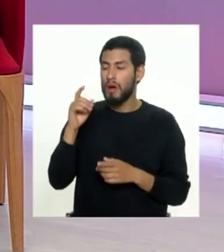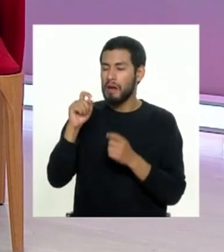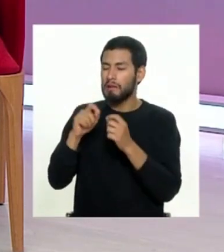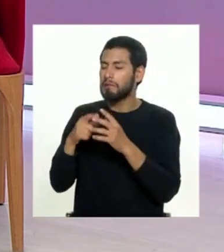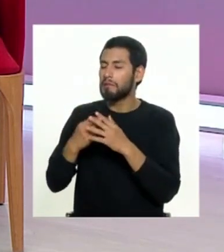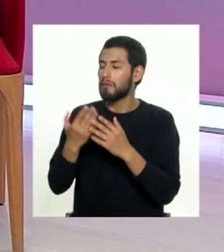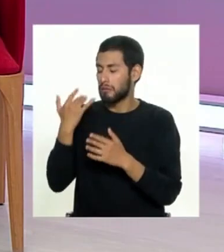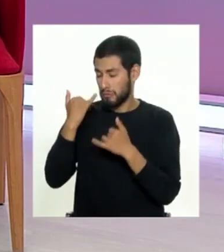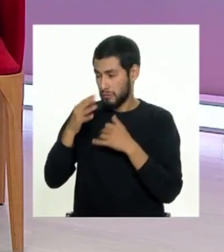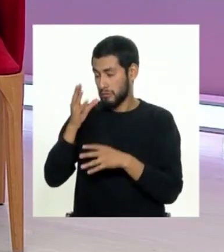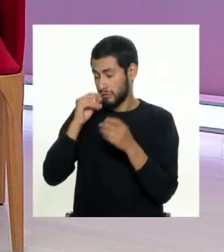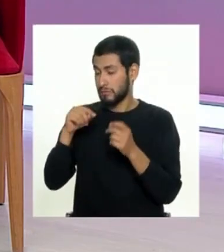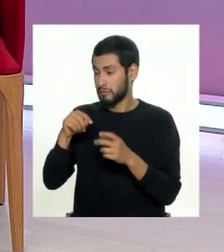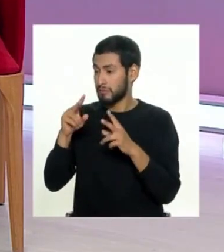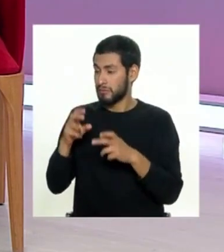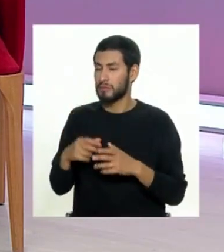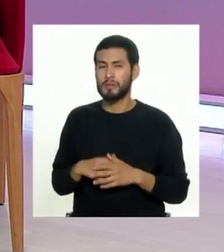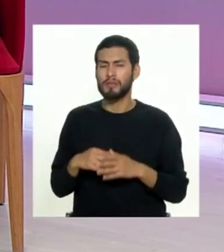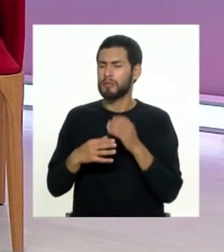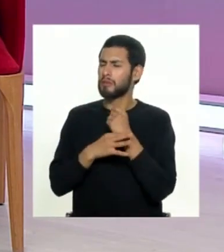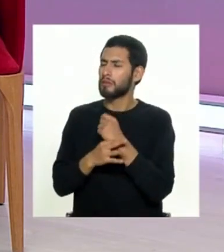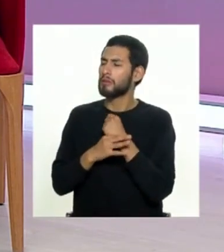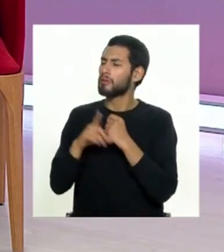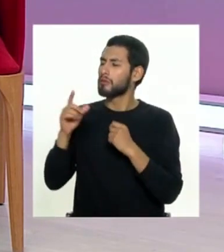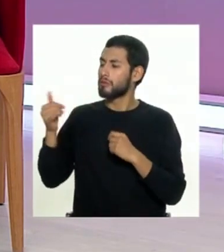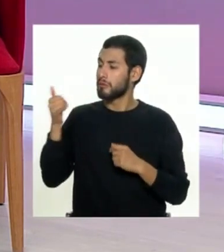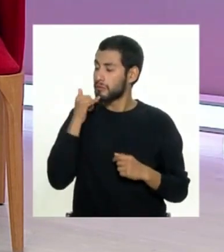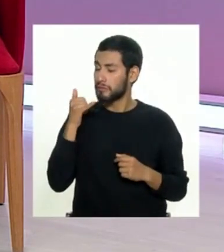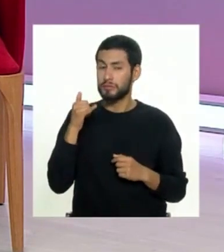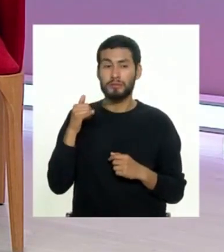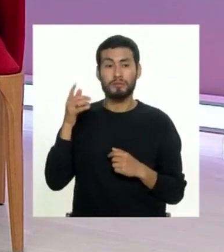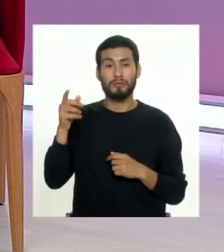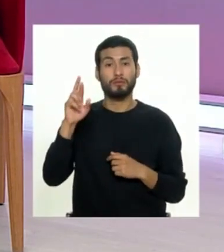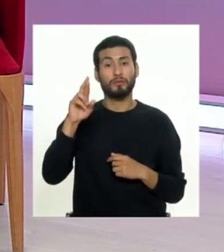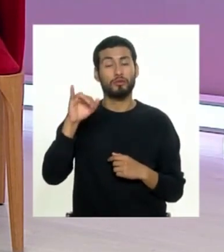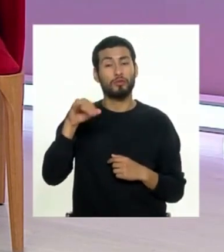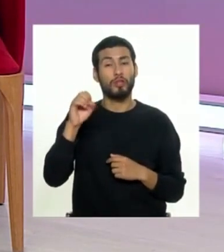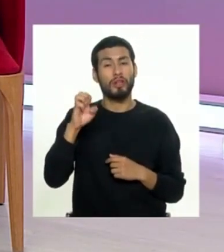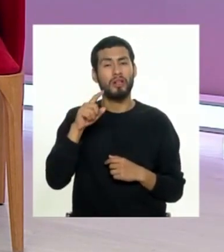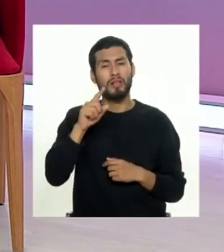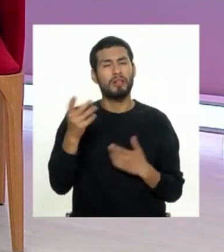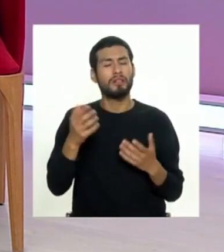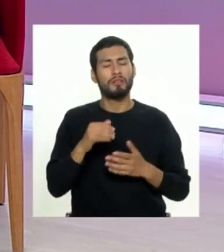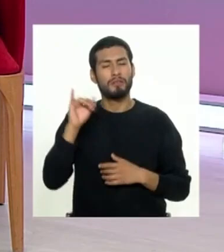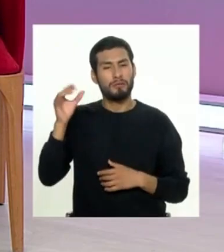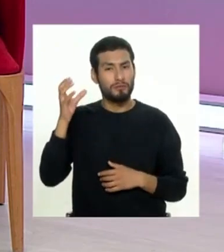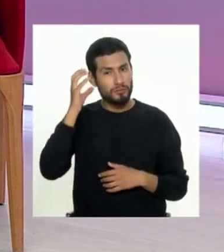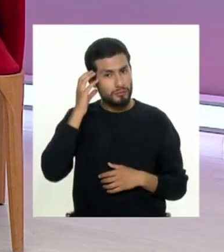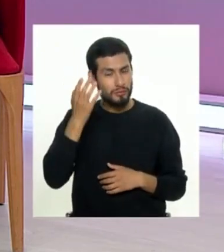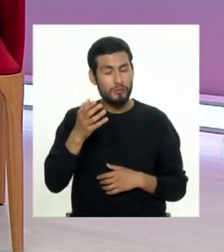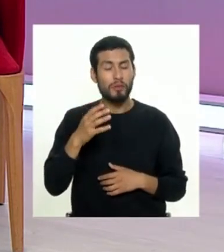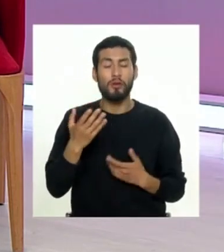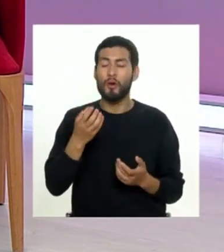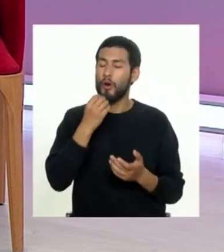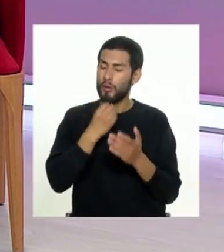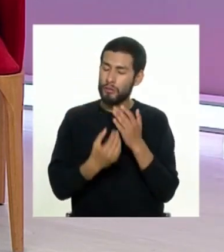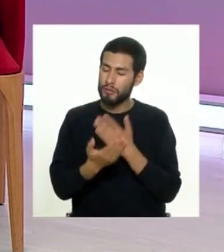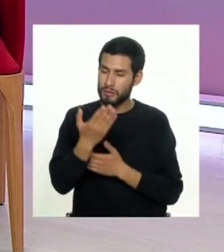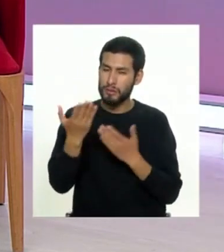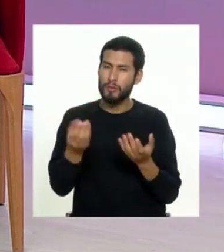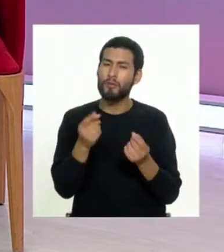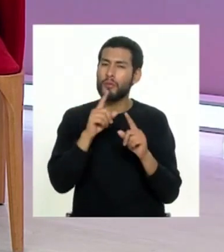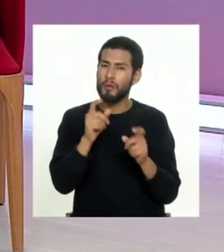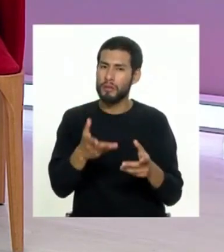y hoy día vamos a aprender un poquito más de eso. Pero doctora, tenemos una llamada de José de San Juan de Miraflores. José, buenos días, ¿cuál es tu